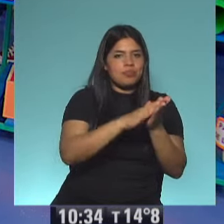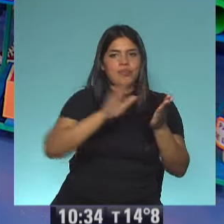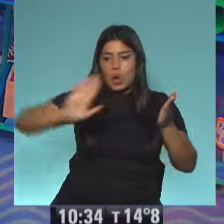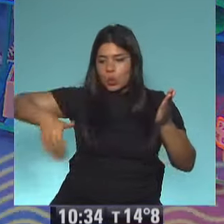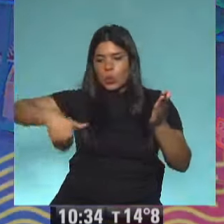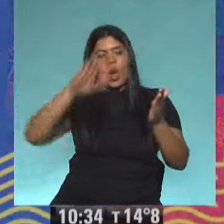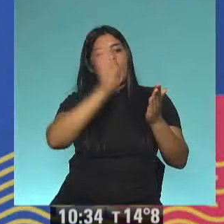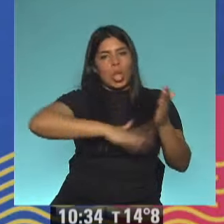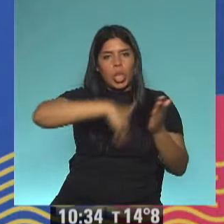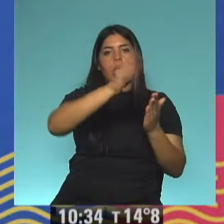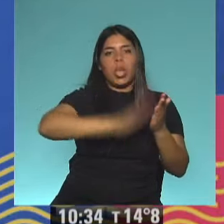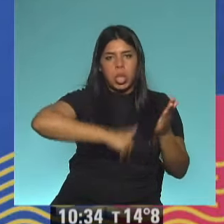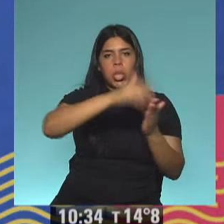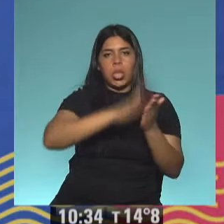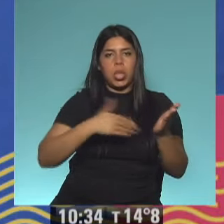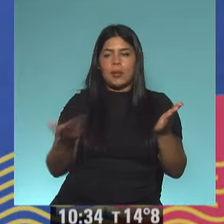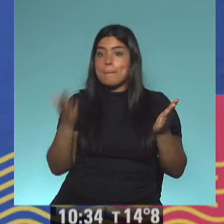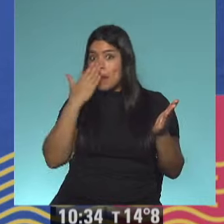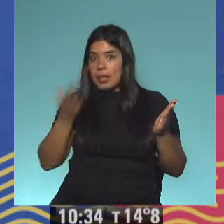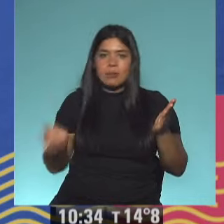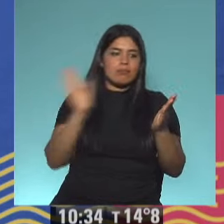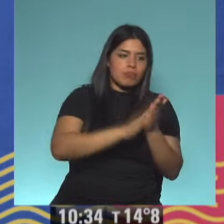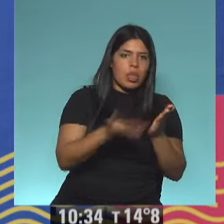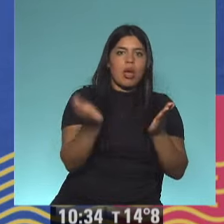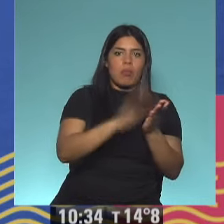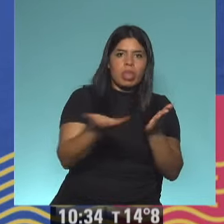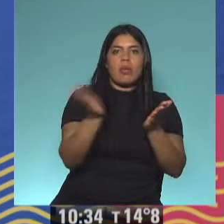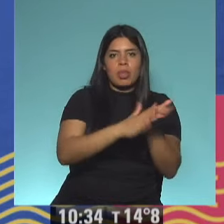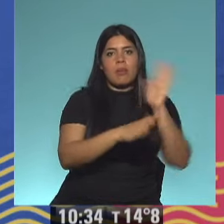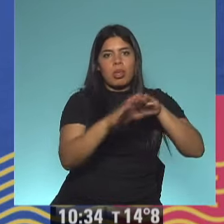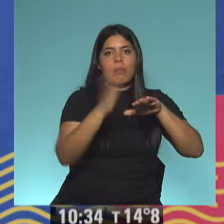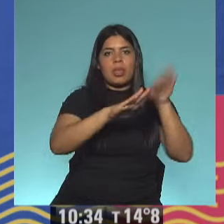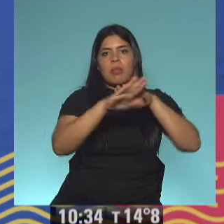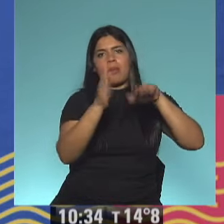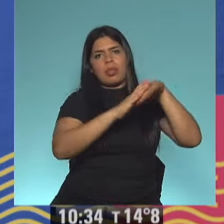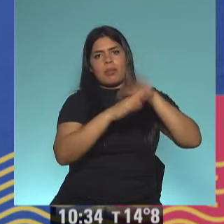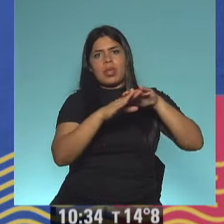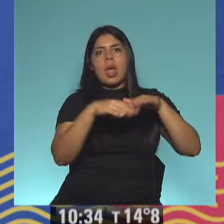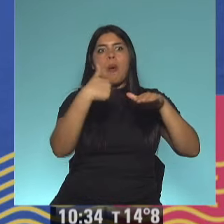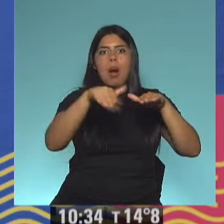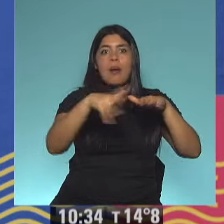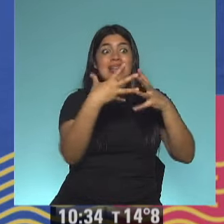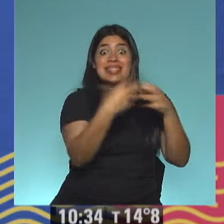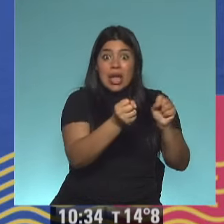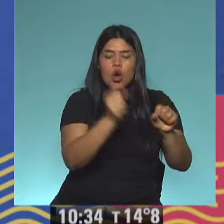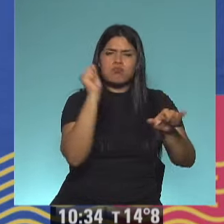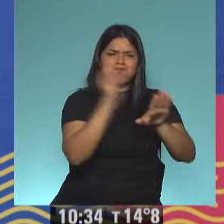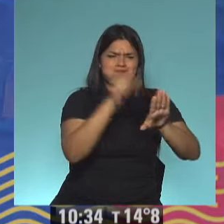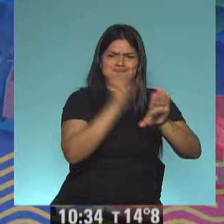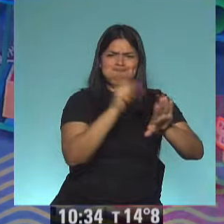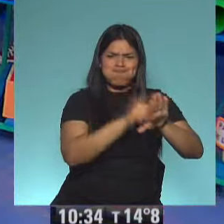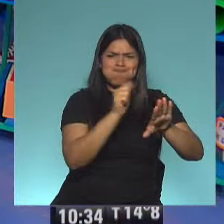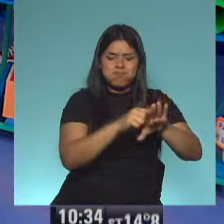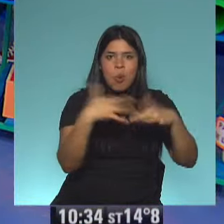la forma modelada. Y una vez que eso está rígido, queda como un cartón. Pruébenlo, chicos, porque es muy